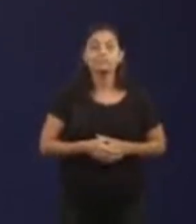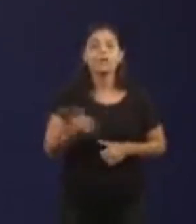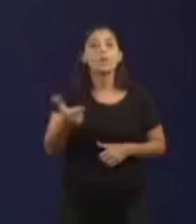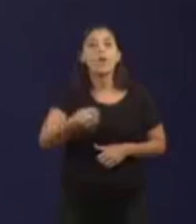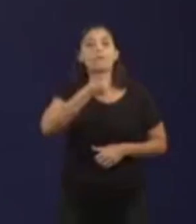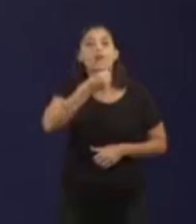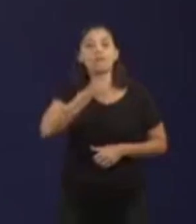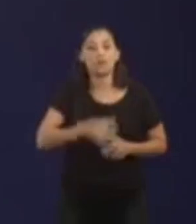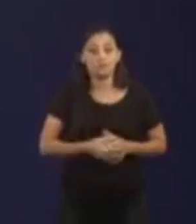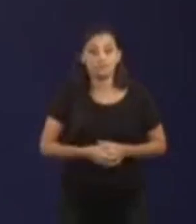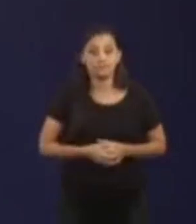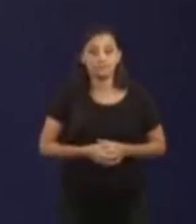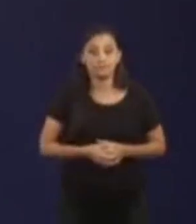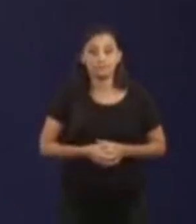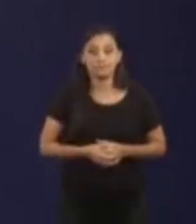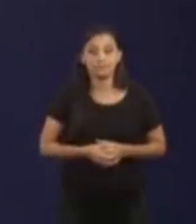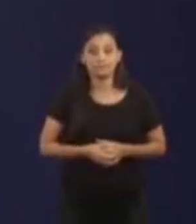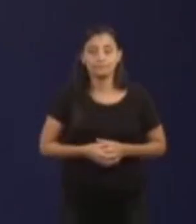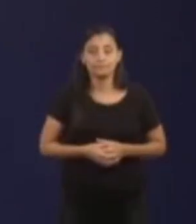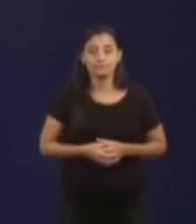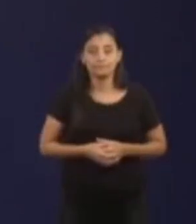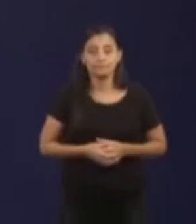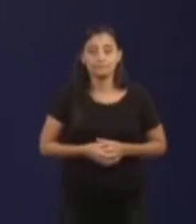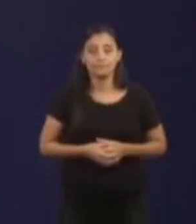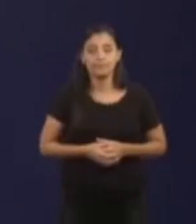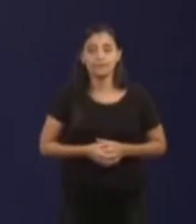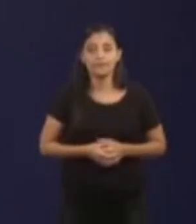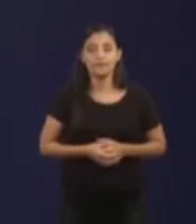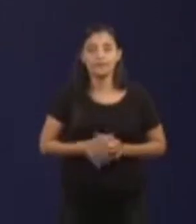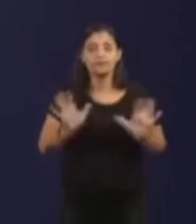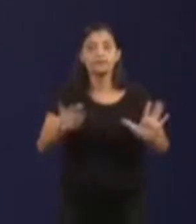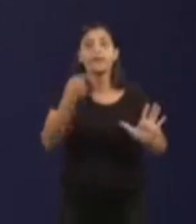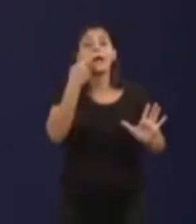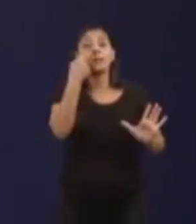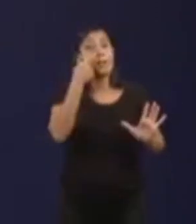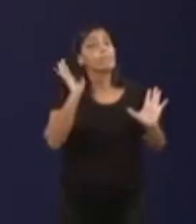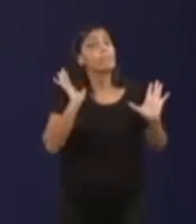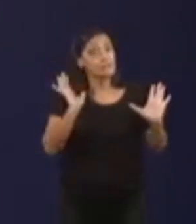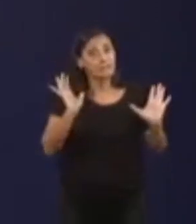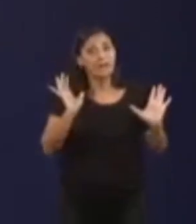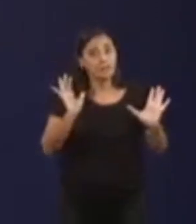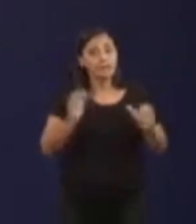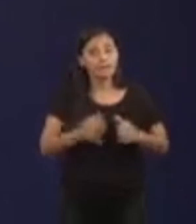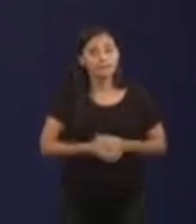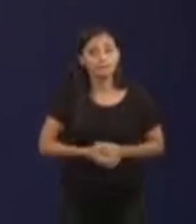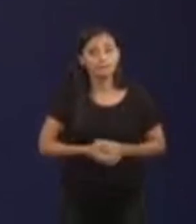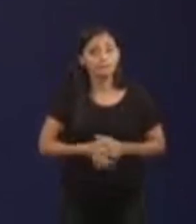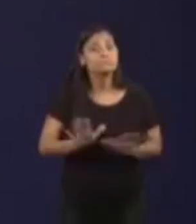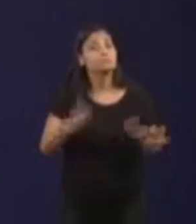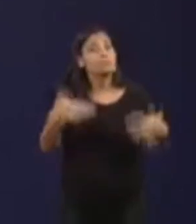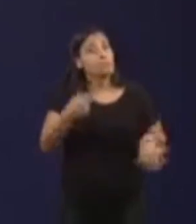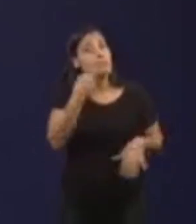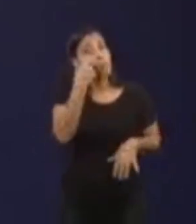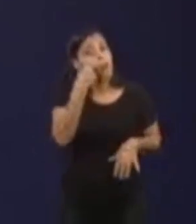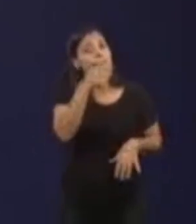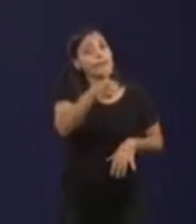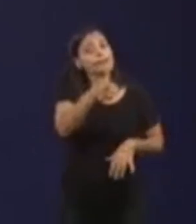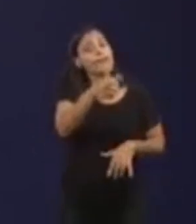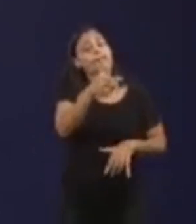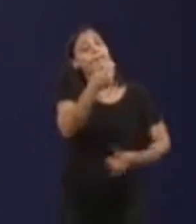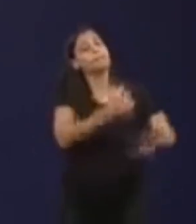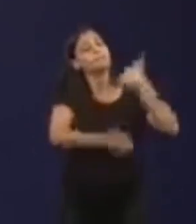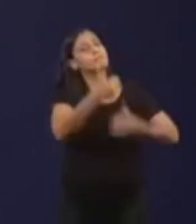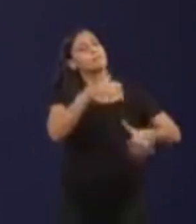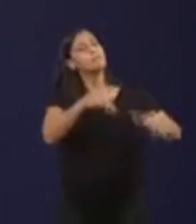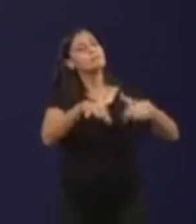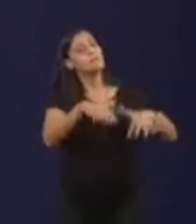técnicos bueno a ver es interesante la es interesante la película que usted me plantea